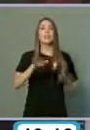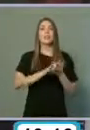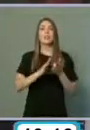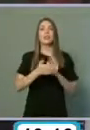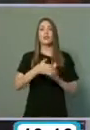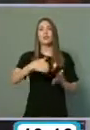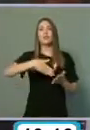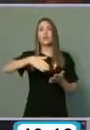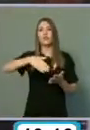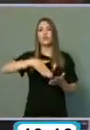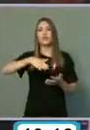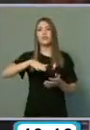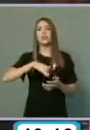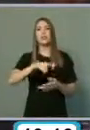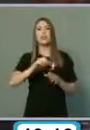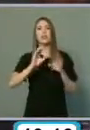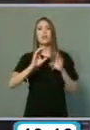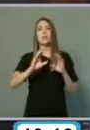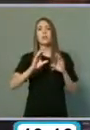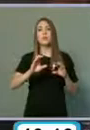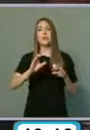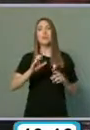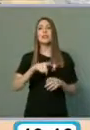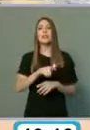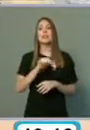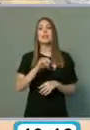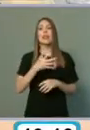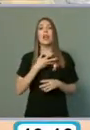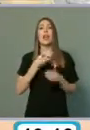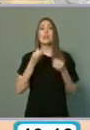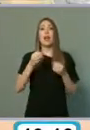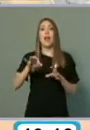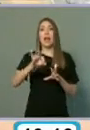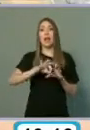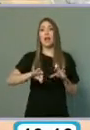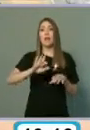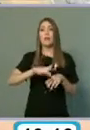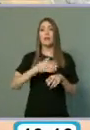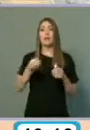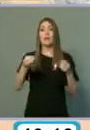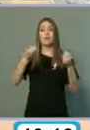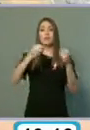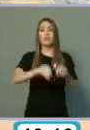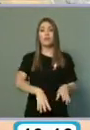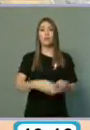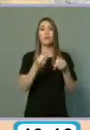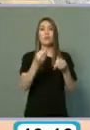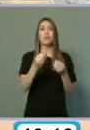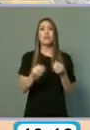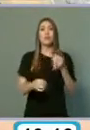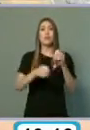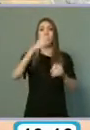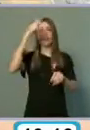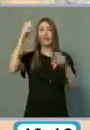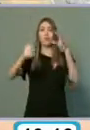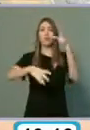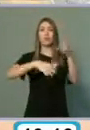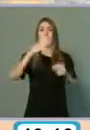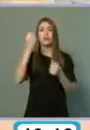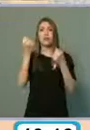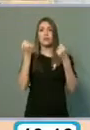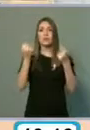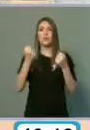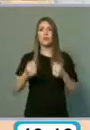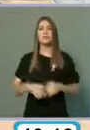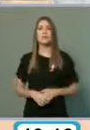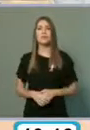Hay que tener cuidado si manejamos una cacerola con abundante aceite porque al verter bastantes empieza a burbujear y se sale. Pame, vente